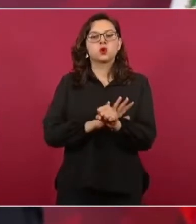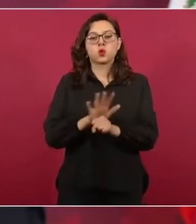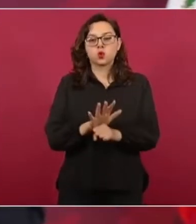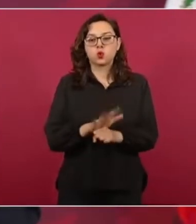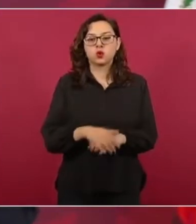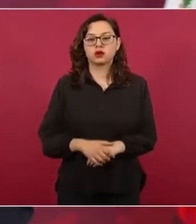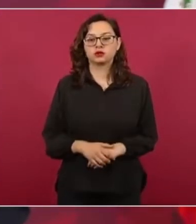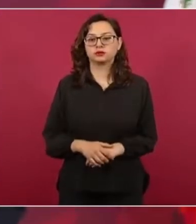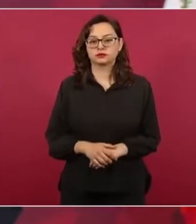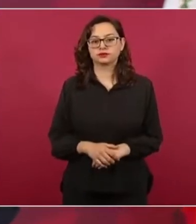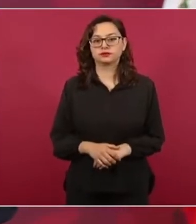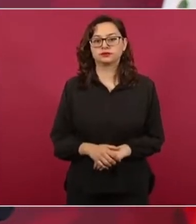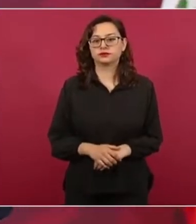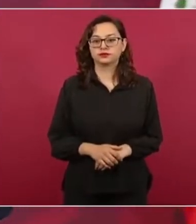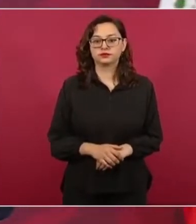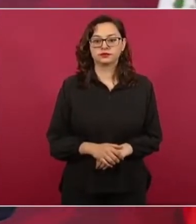de paz